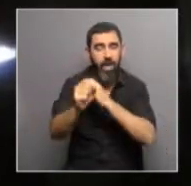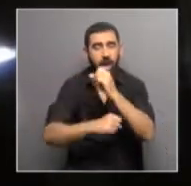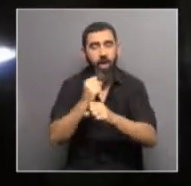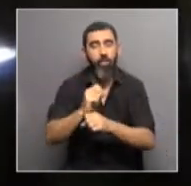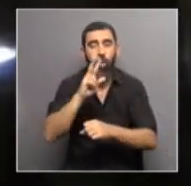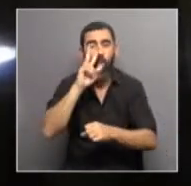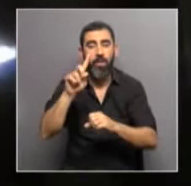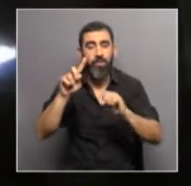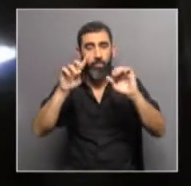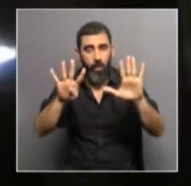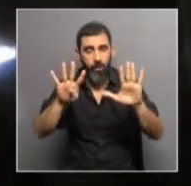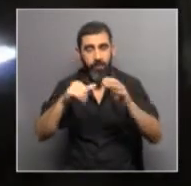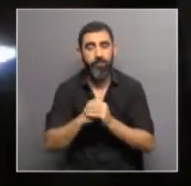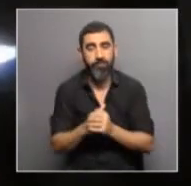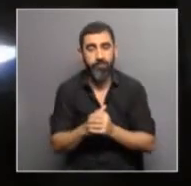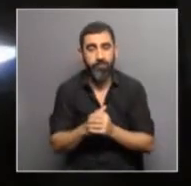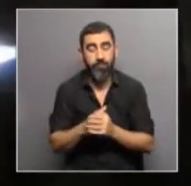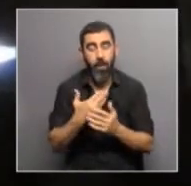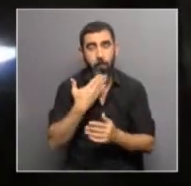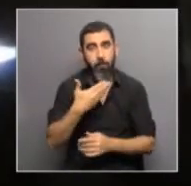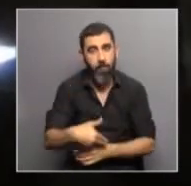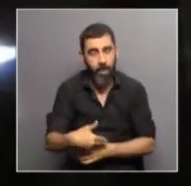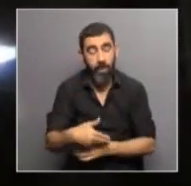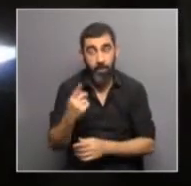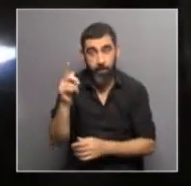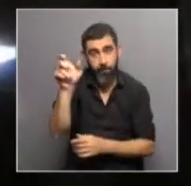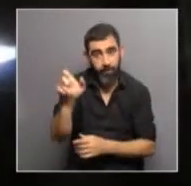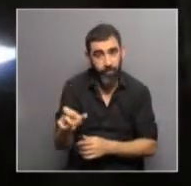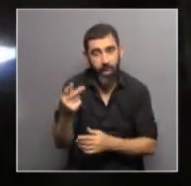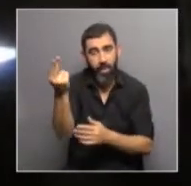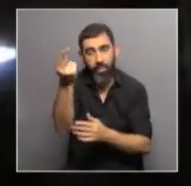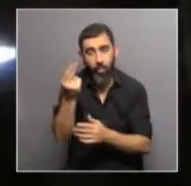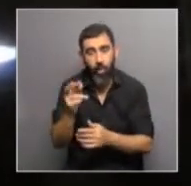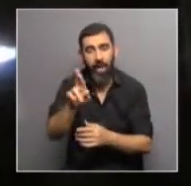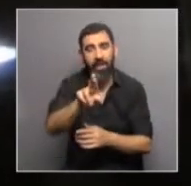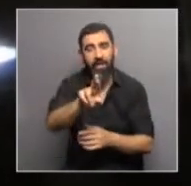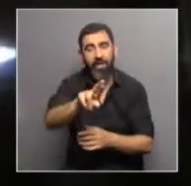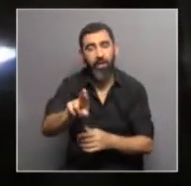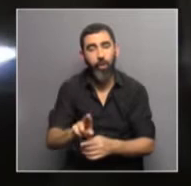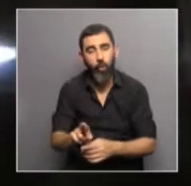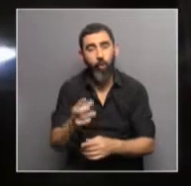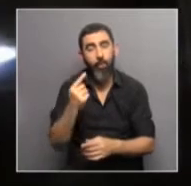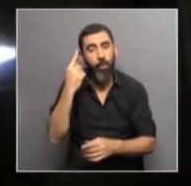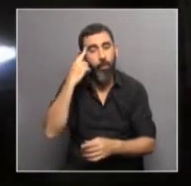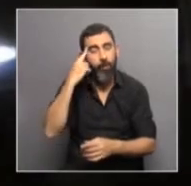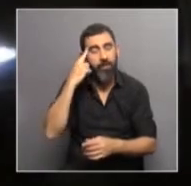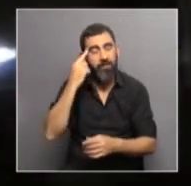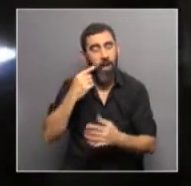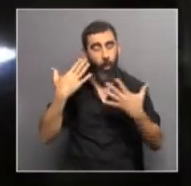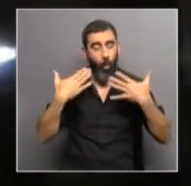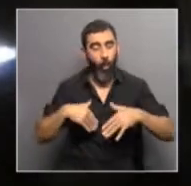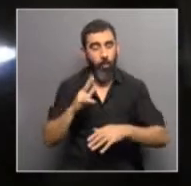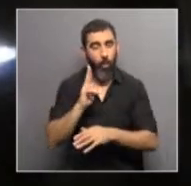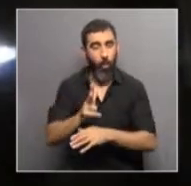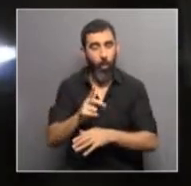2019. Y nada, y me impresionó mucho que da Vinci dibujaba ríos y pensaba en la anatomía humana y pensaba